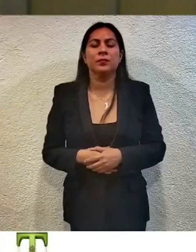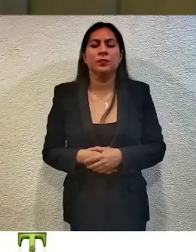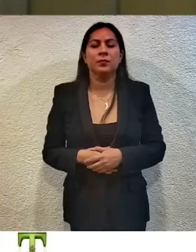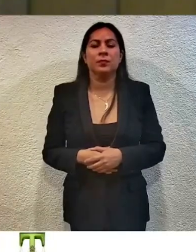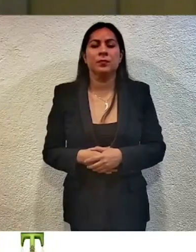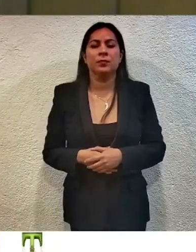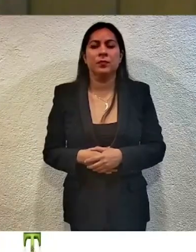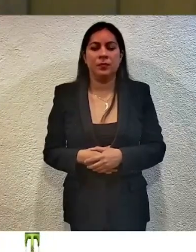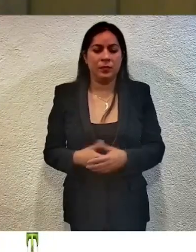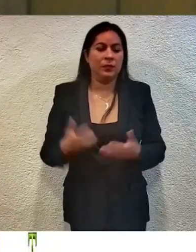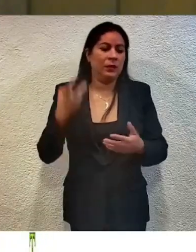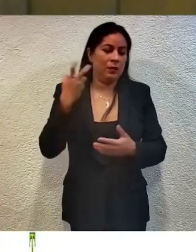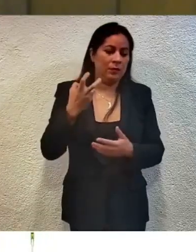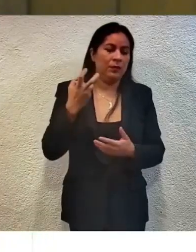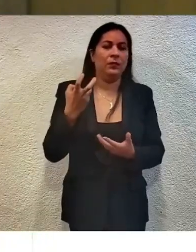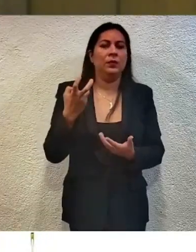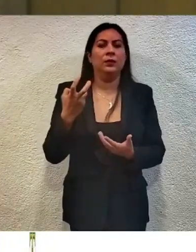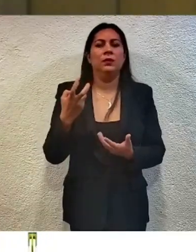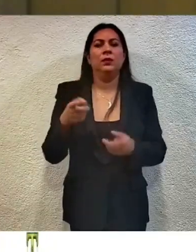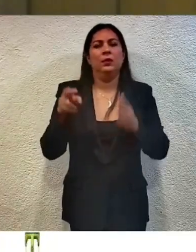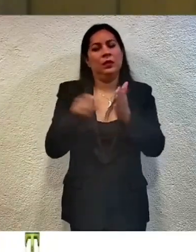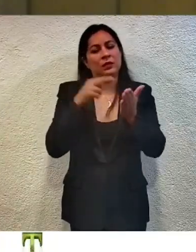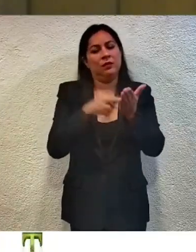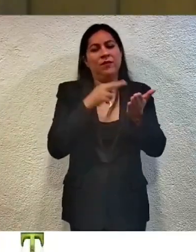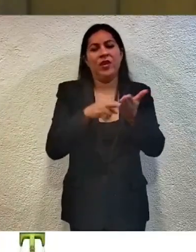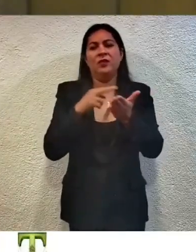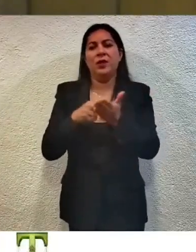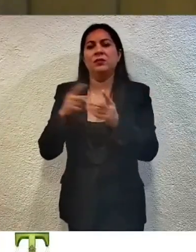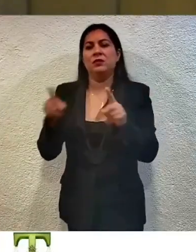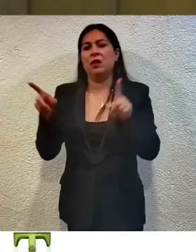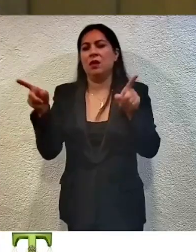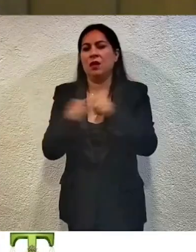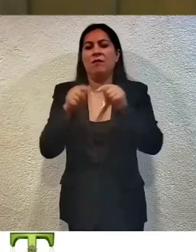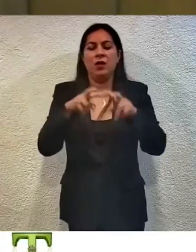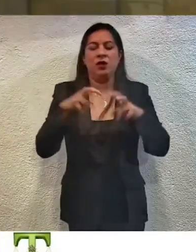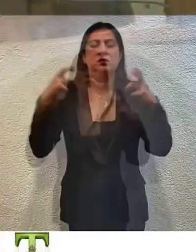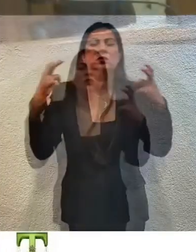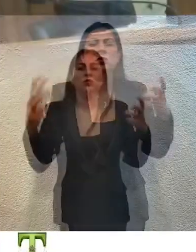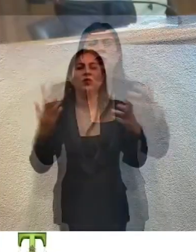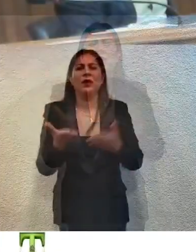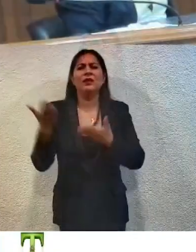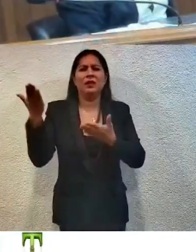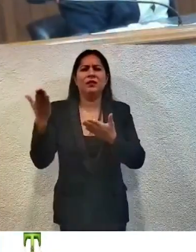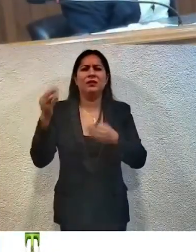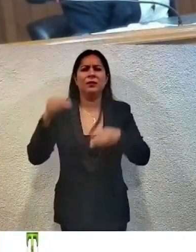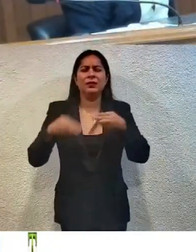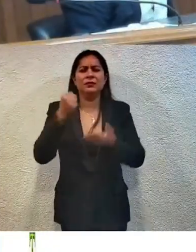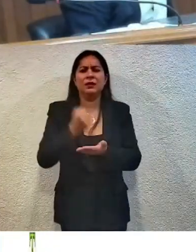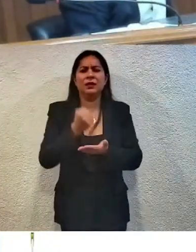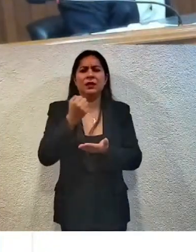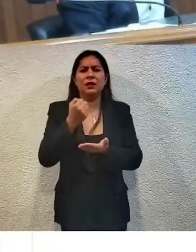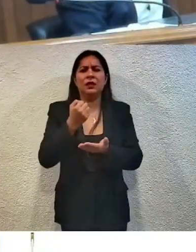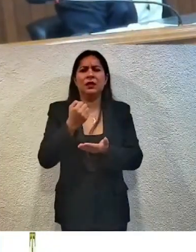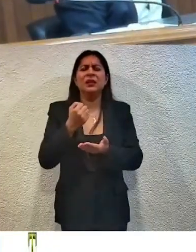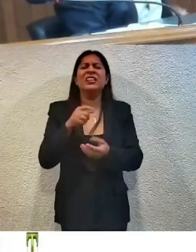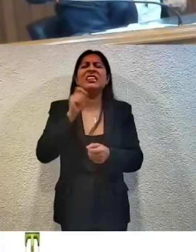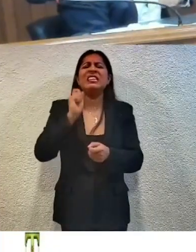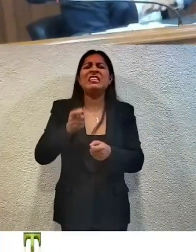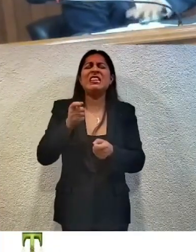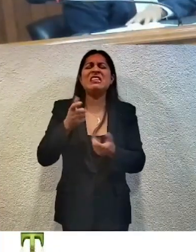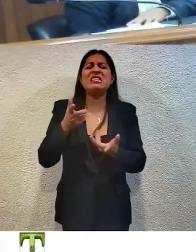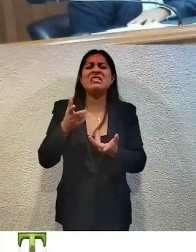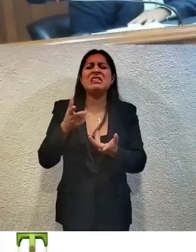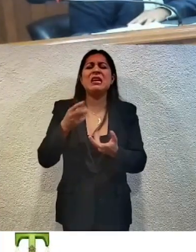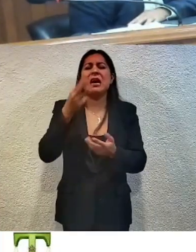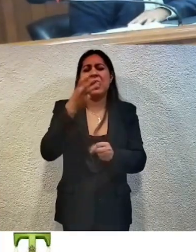En consecuencia, sírvase recabar las firmas a la conclusión de esta sesión. Adelante, magistrado. ¿Quién lo engrosaría? ¿A quién corresponde? A